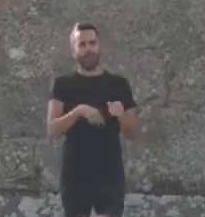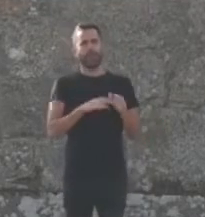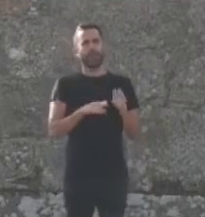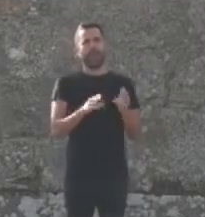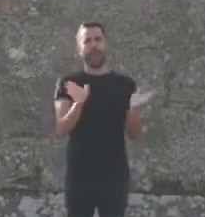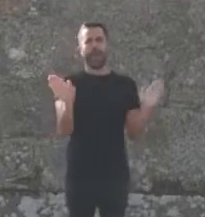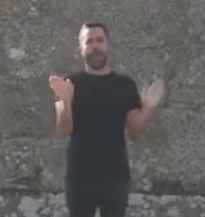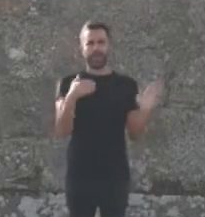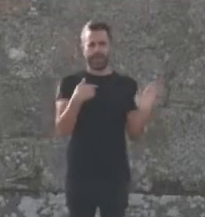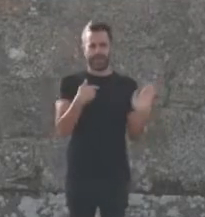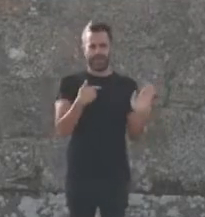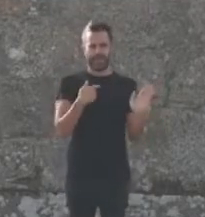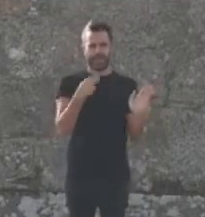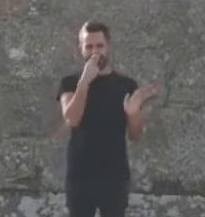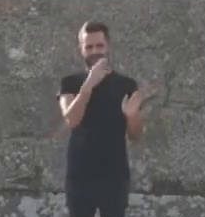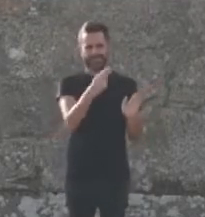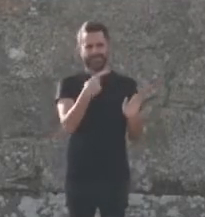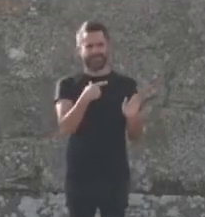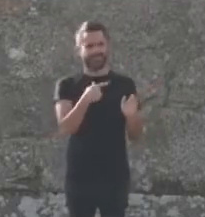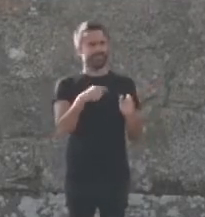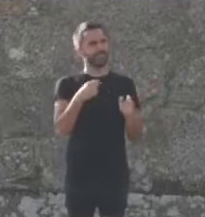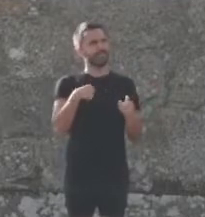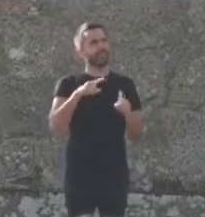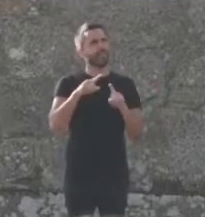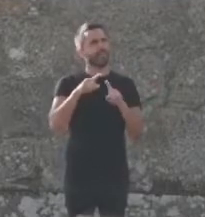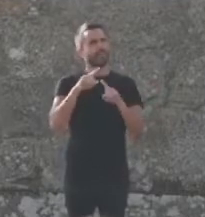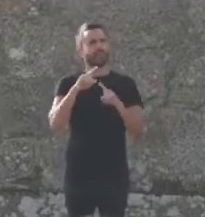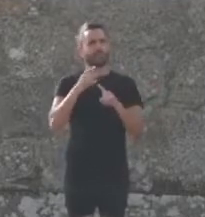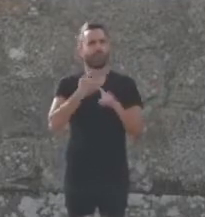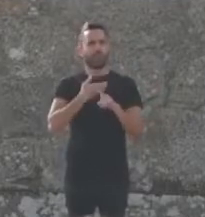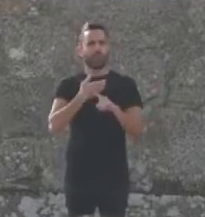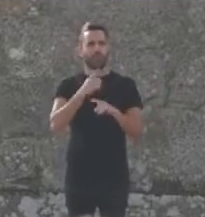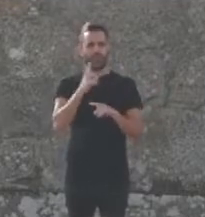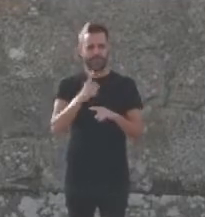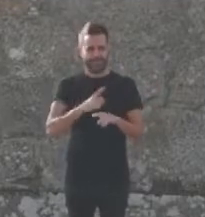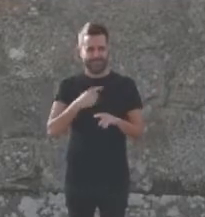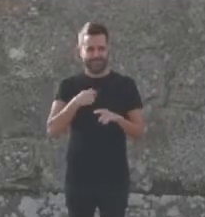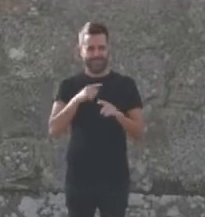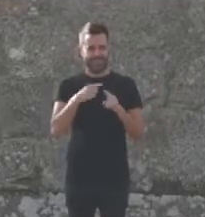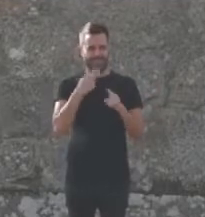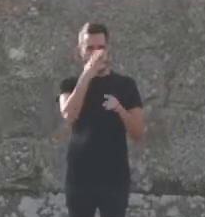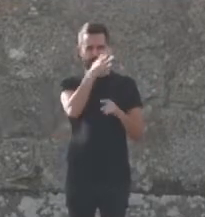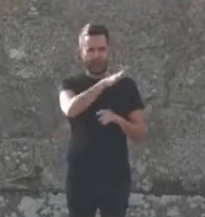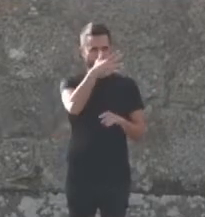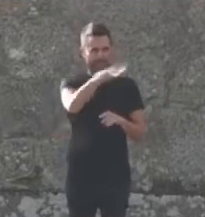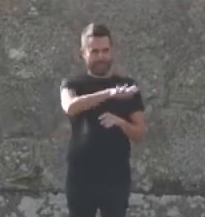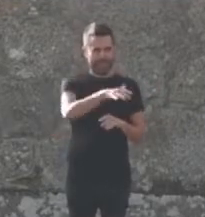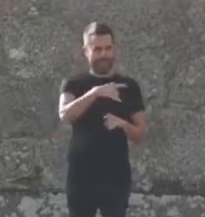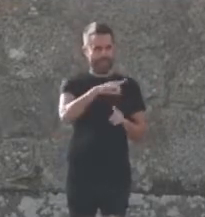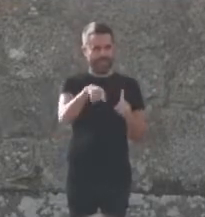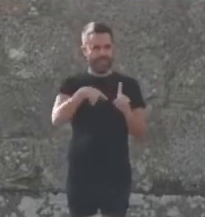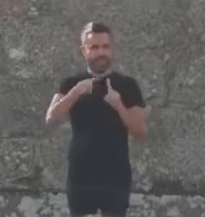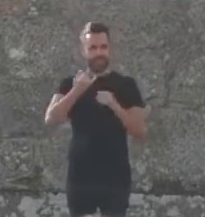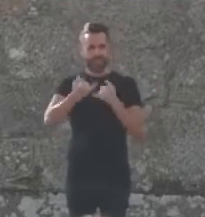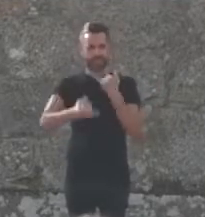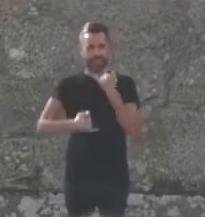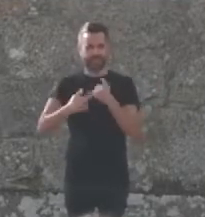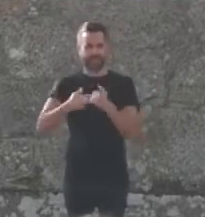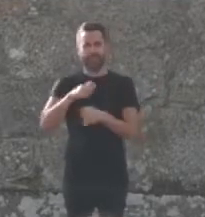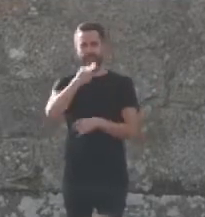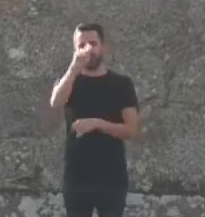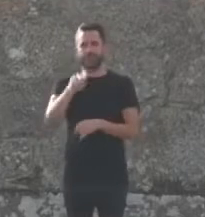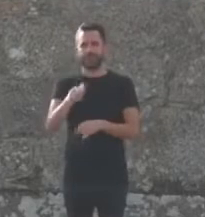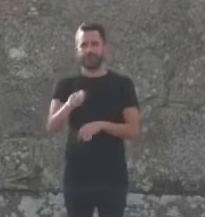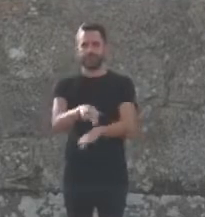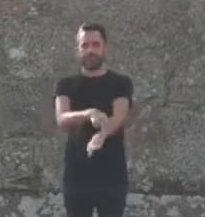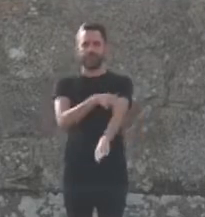Sada que hubo denuncias e que a Xunta de Galiza tuvo que abrir un expediente, e ao final tivo que aparecer por aí a Fundación Franco, e ao final hubo